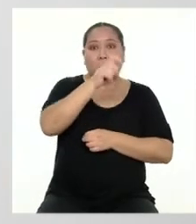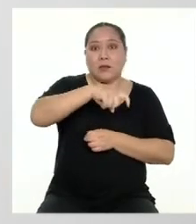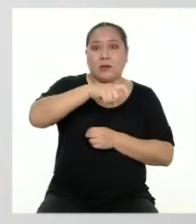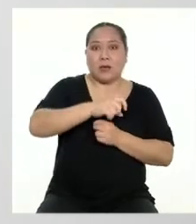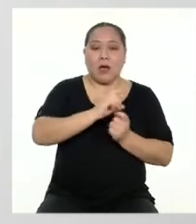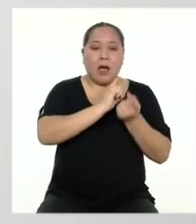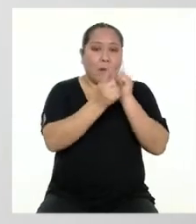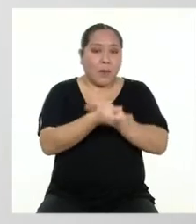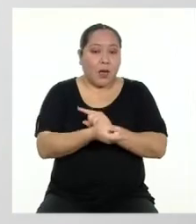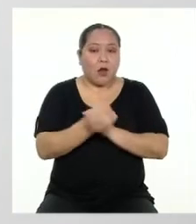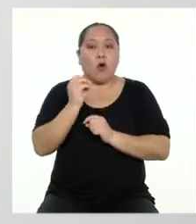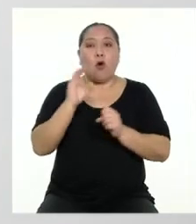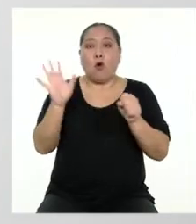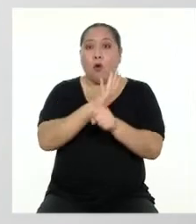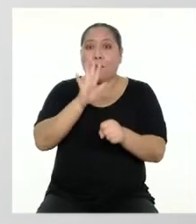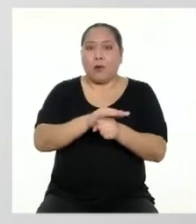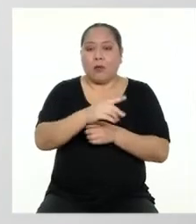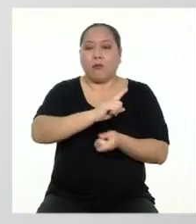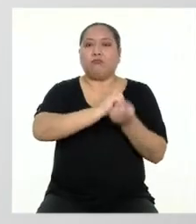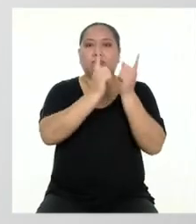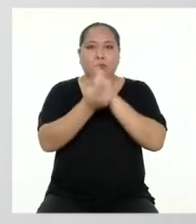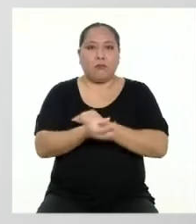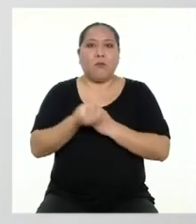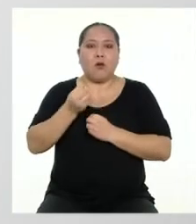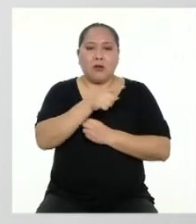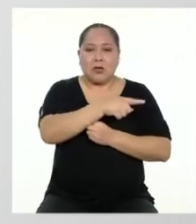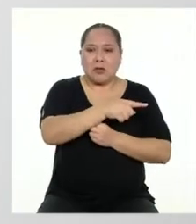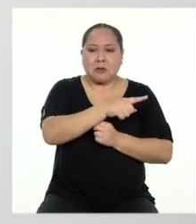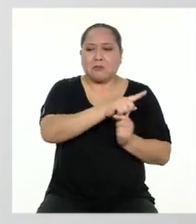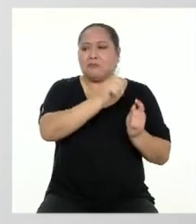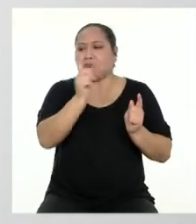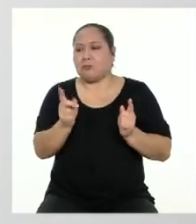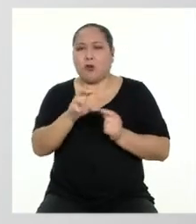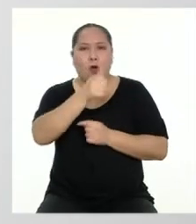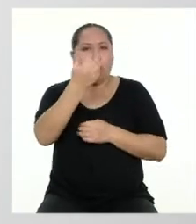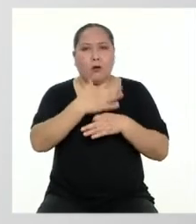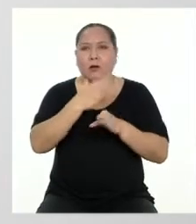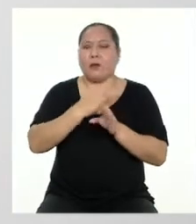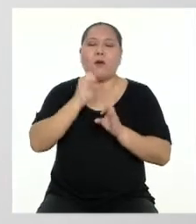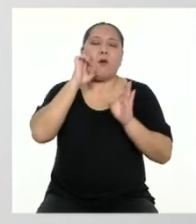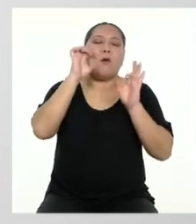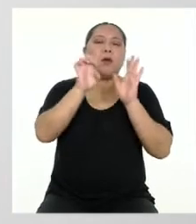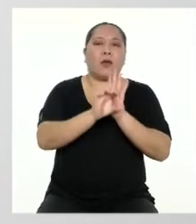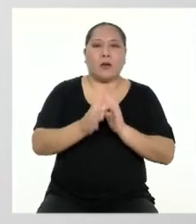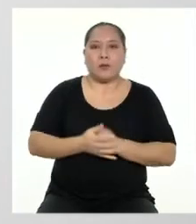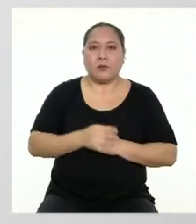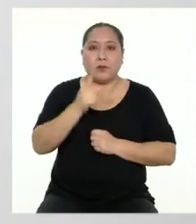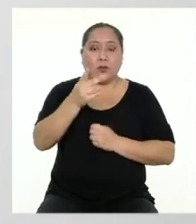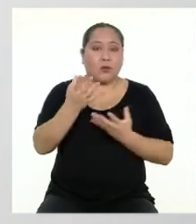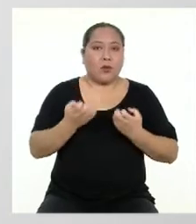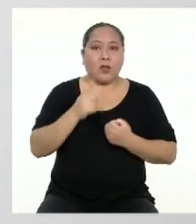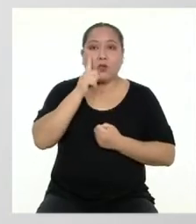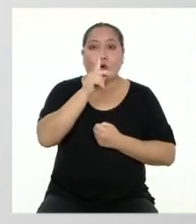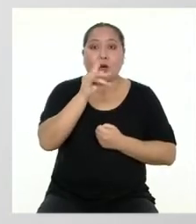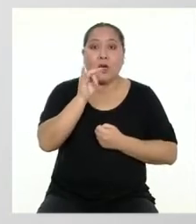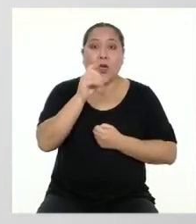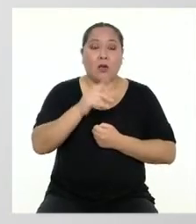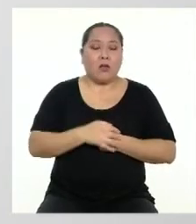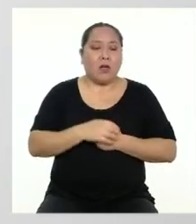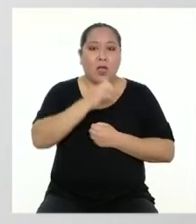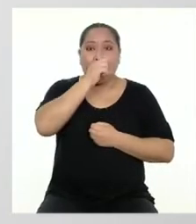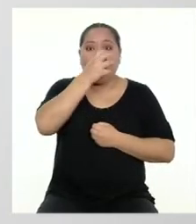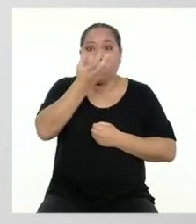parcial o total porque podemos satisfacer las necesidades de diferentes maneras. Por ejemplo, si querías 1 kilo de naranja para hacer